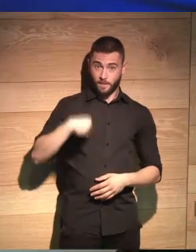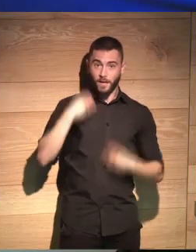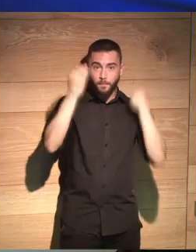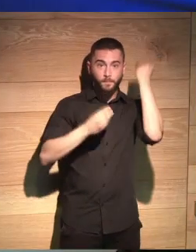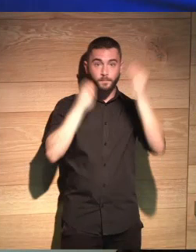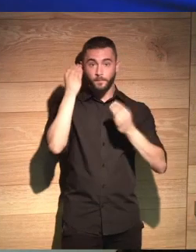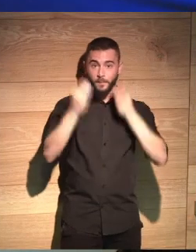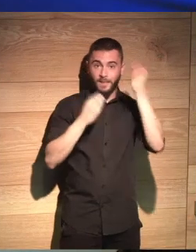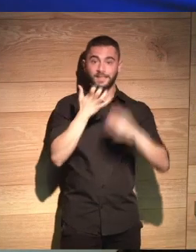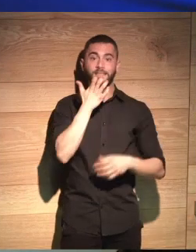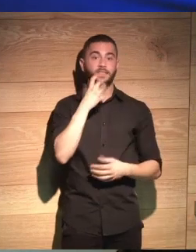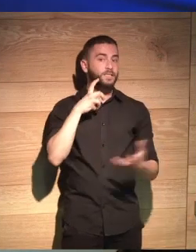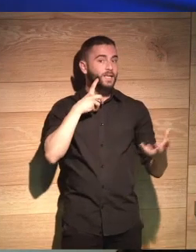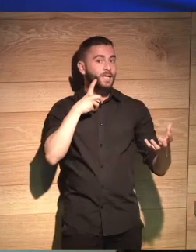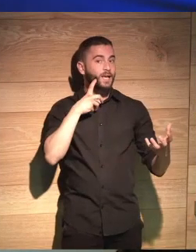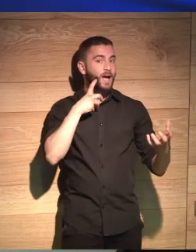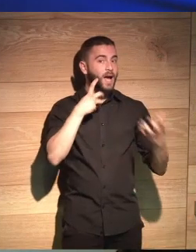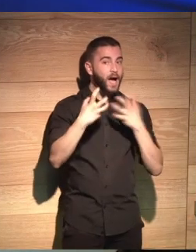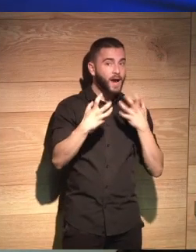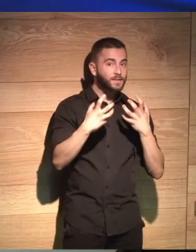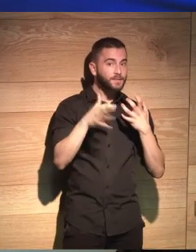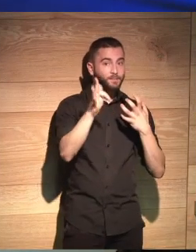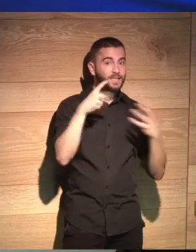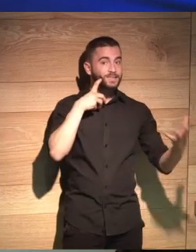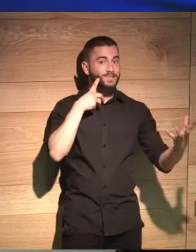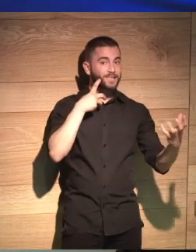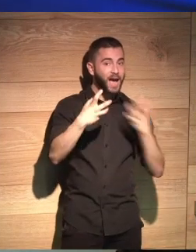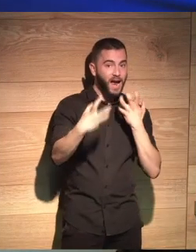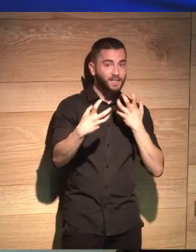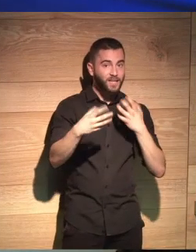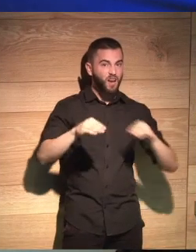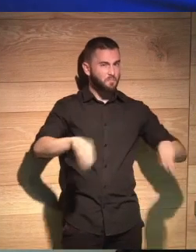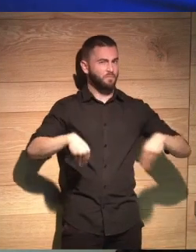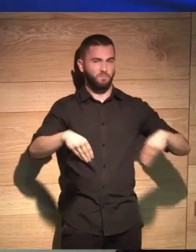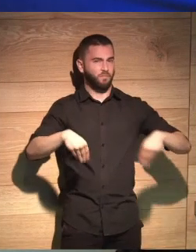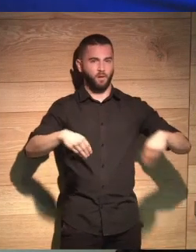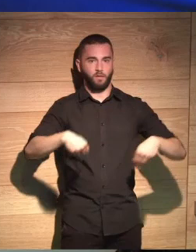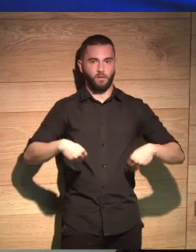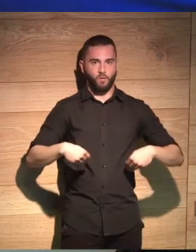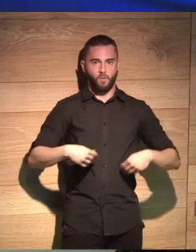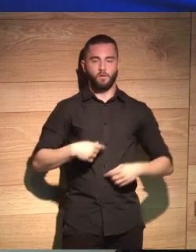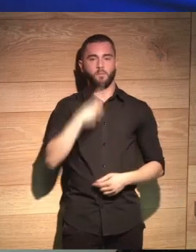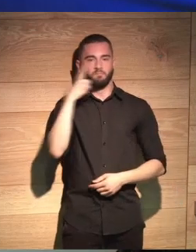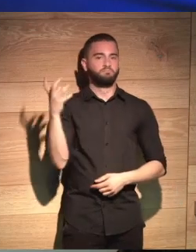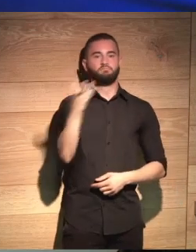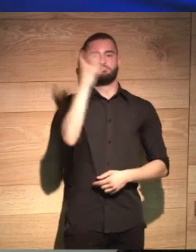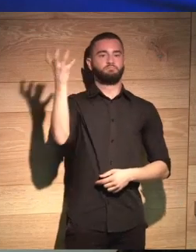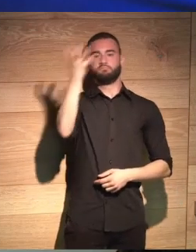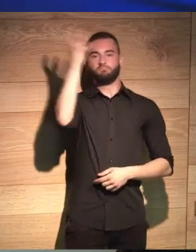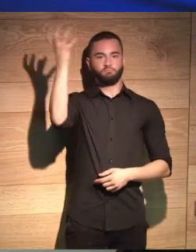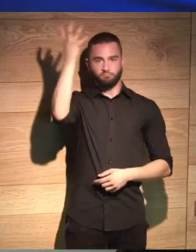plantea si el arte por el arte no es solo un ridículo despliegue de arrogancia y onanismo